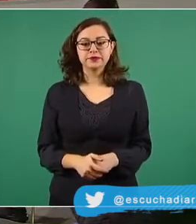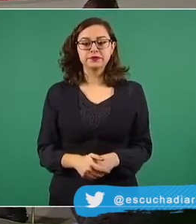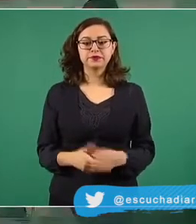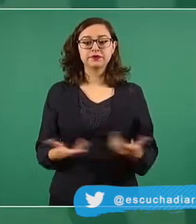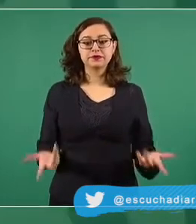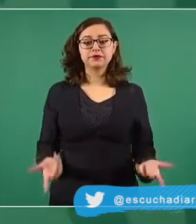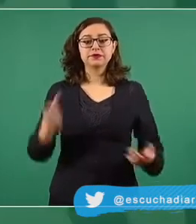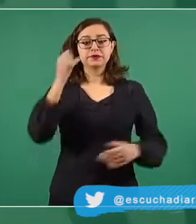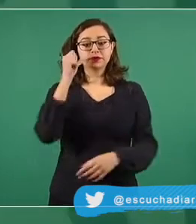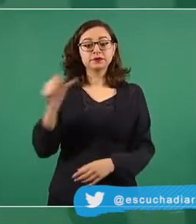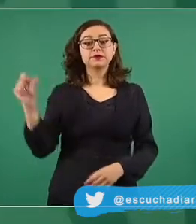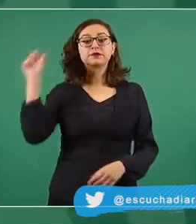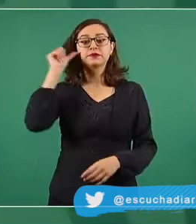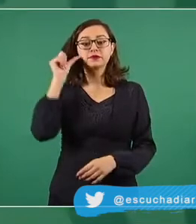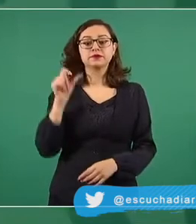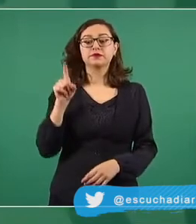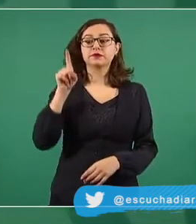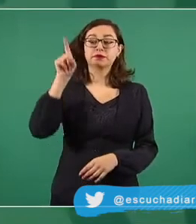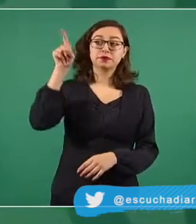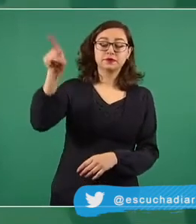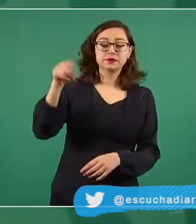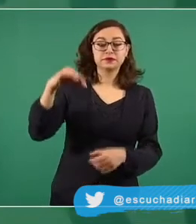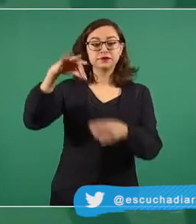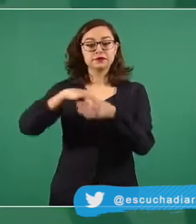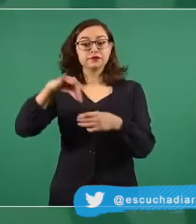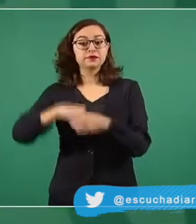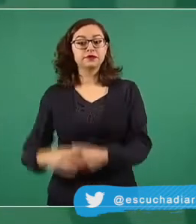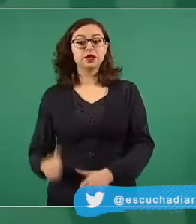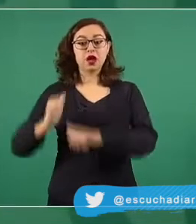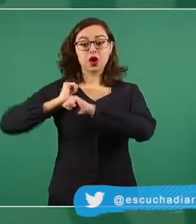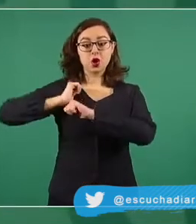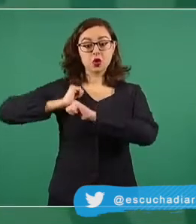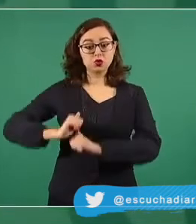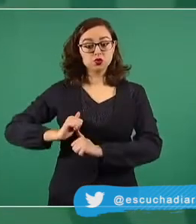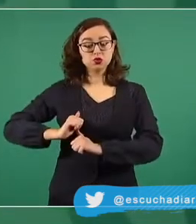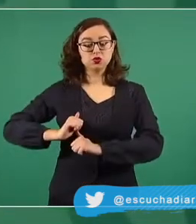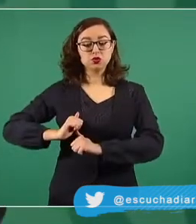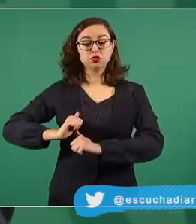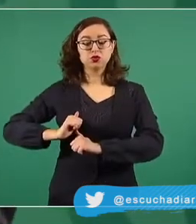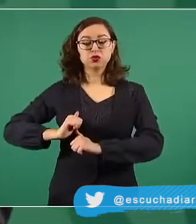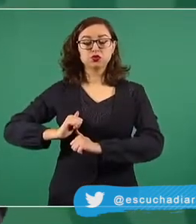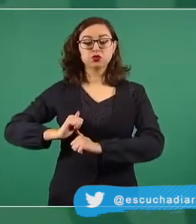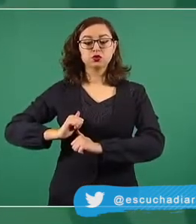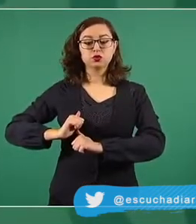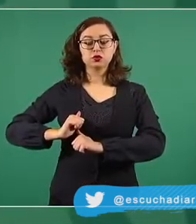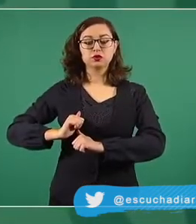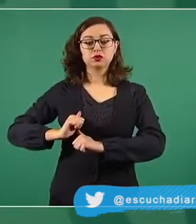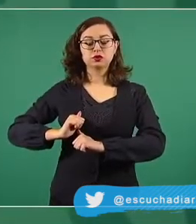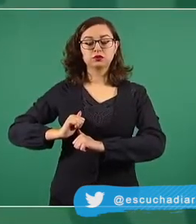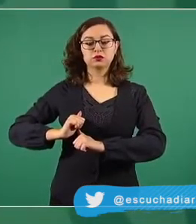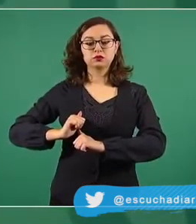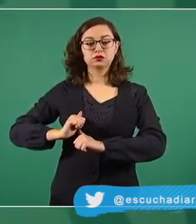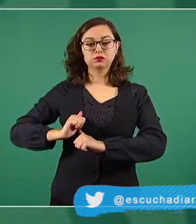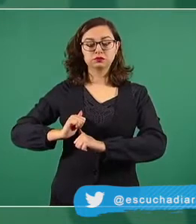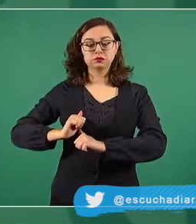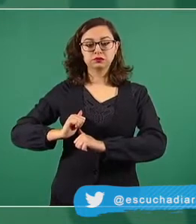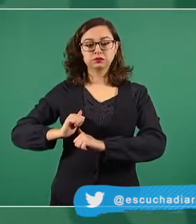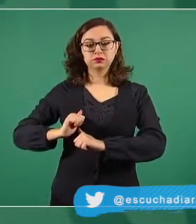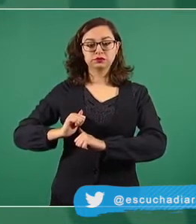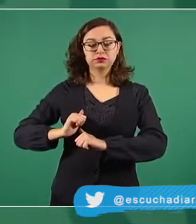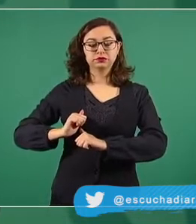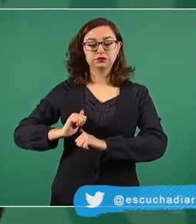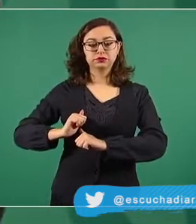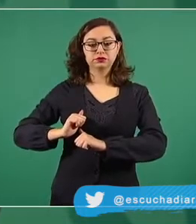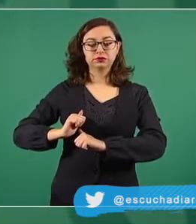Perú, Pedro Castillo, luego de que las autoridades electorales en este país lo declararan triunfador. El canciller Marcelo Ebrard